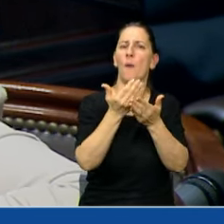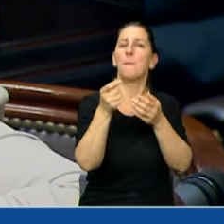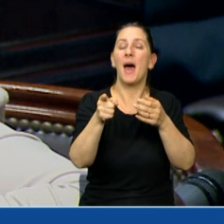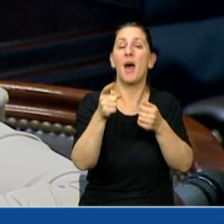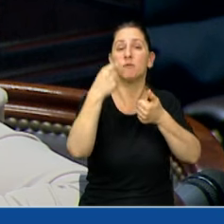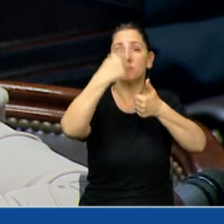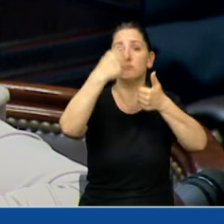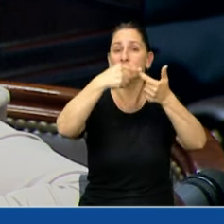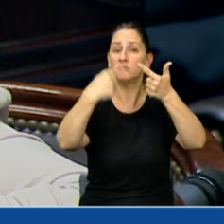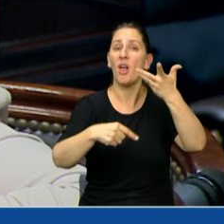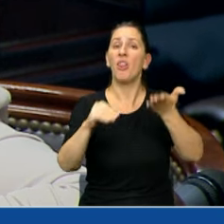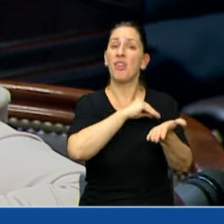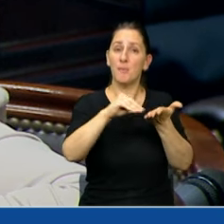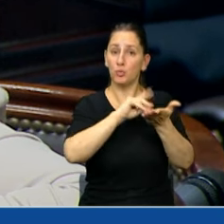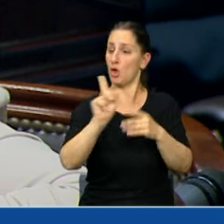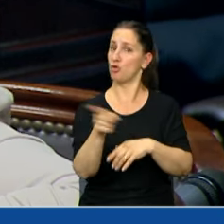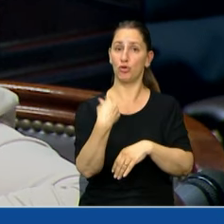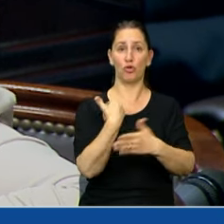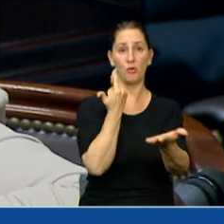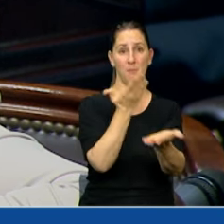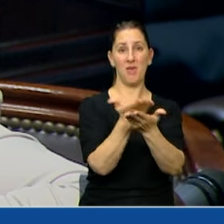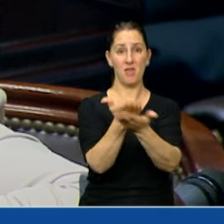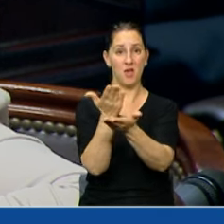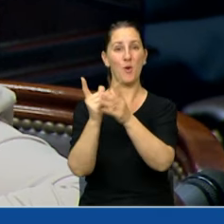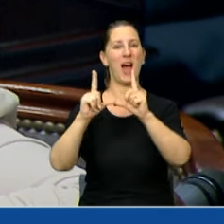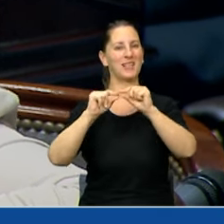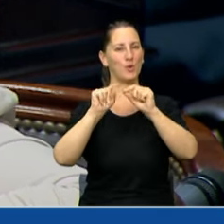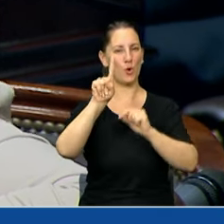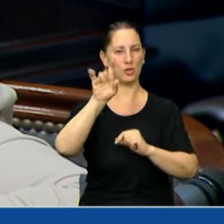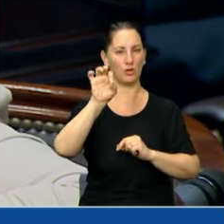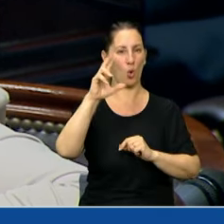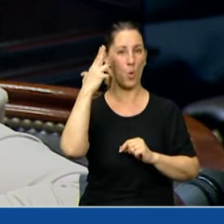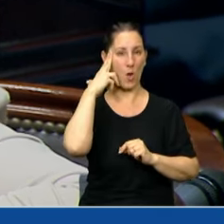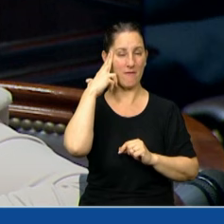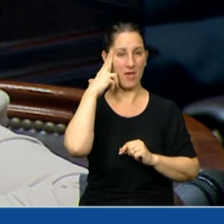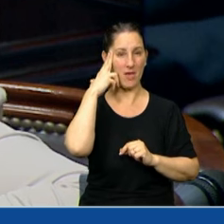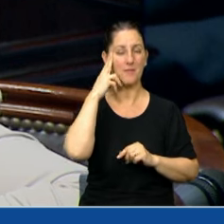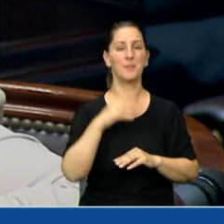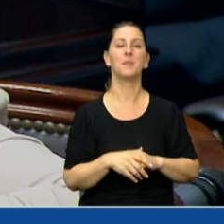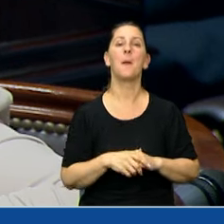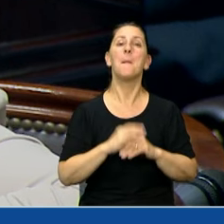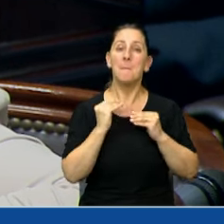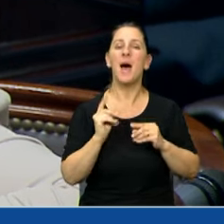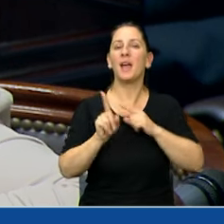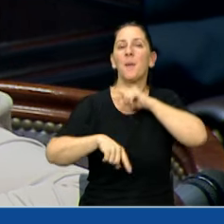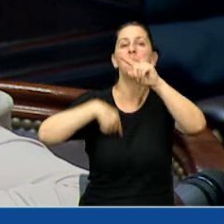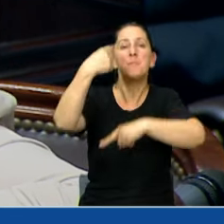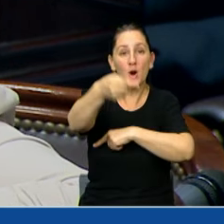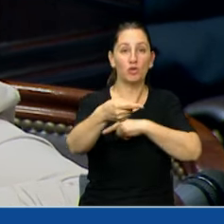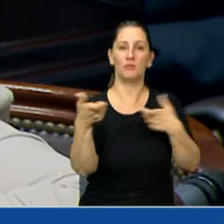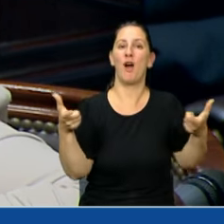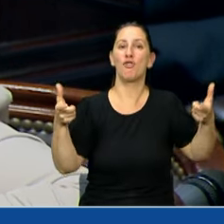varios diputados que lo hemos requerido a tenor del artículo 109 109 para que en la próxima